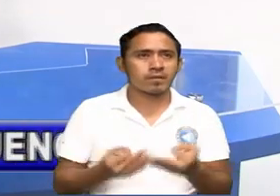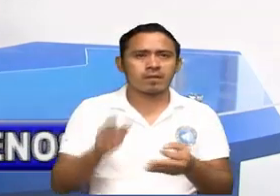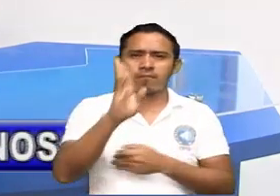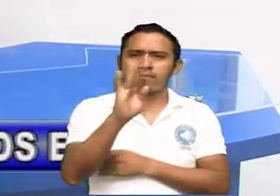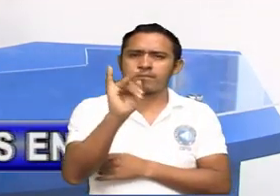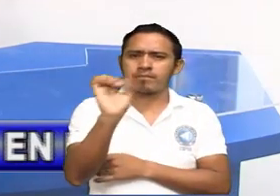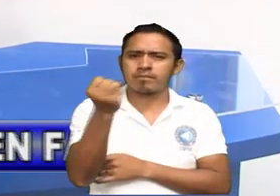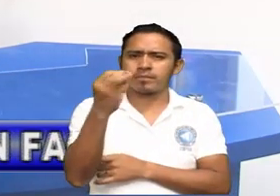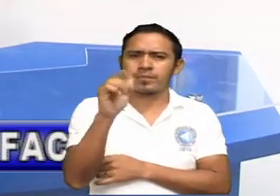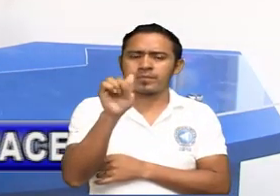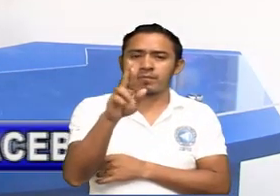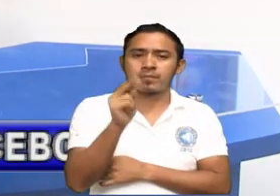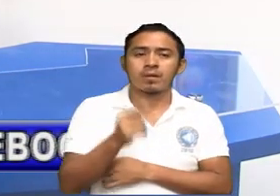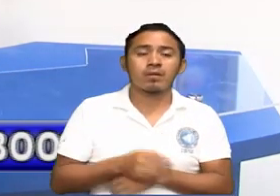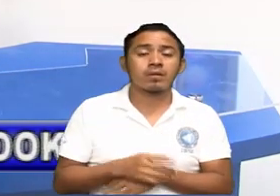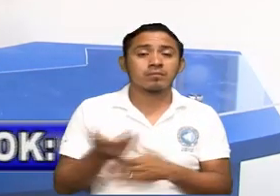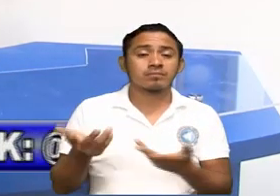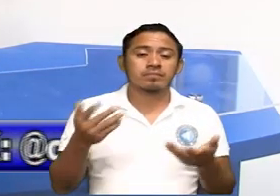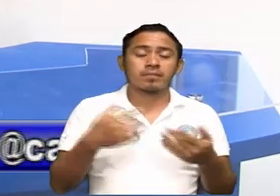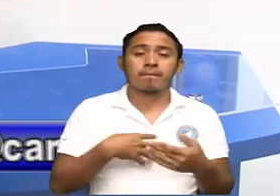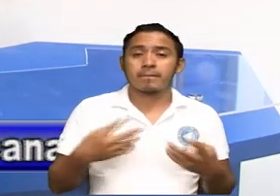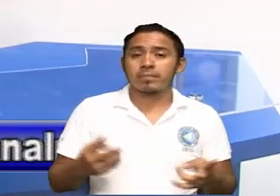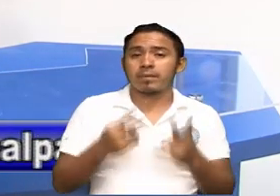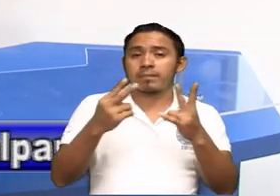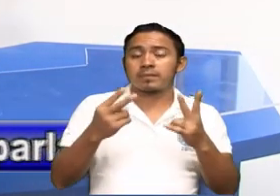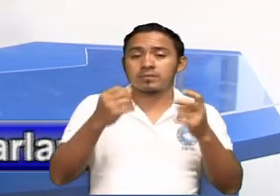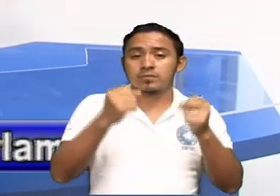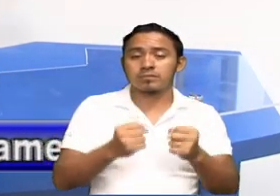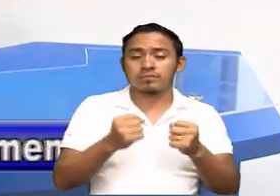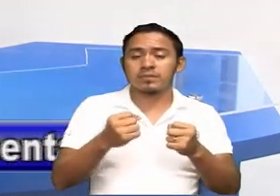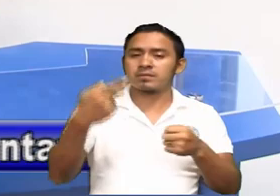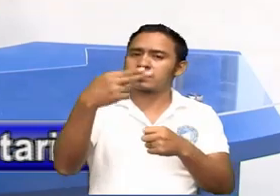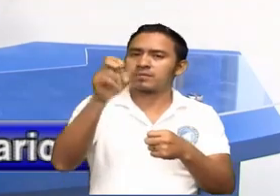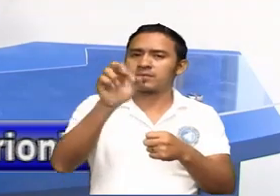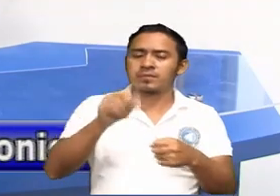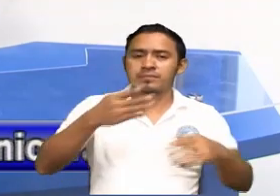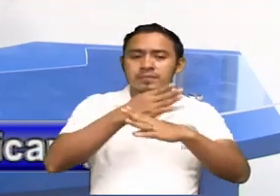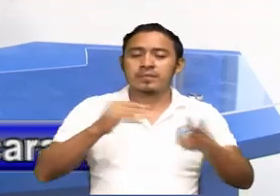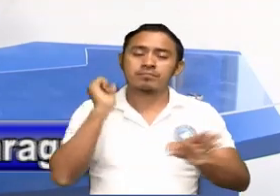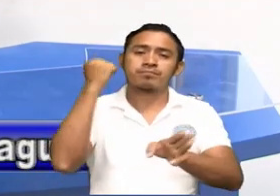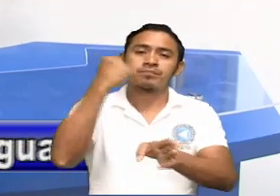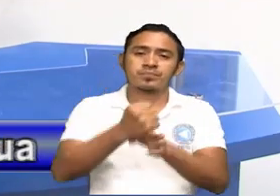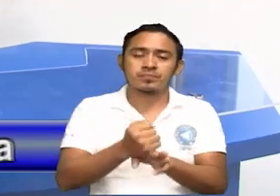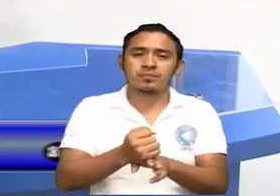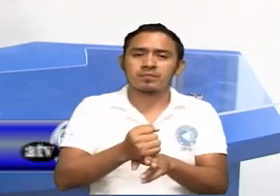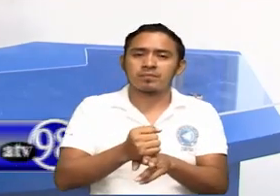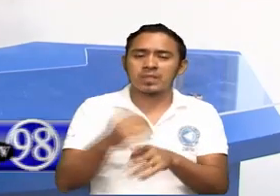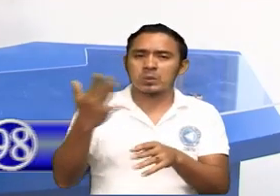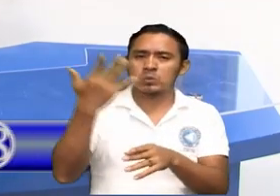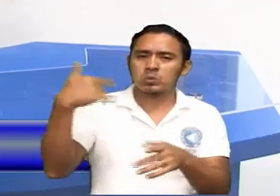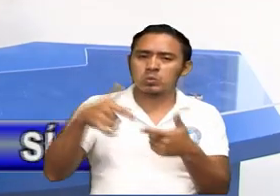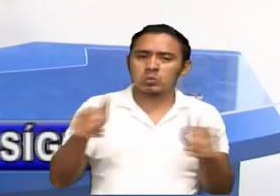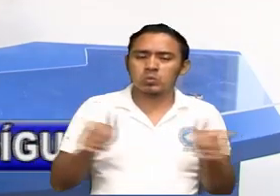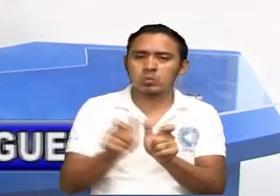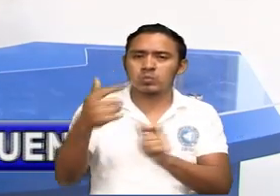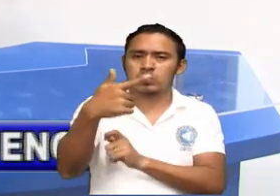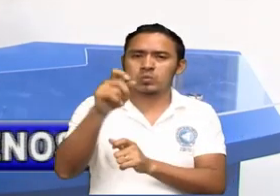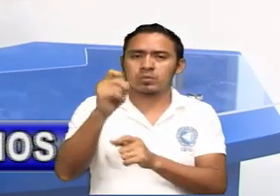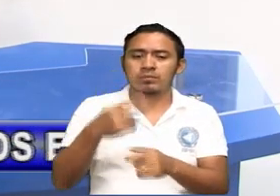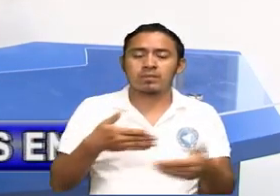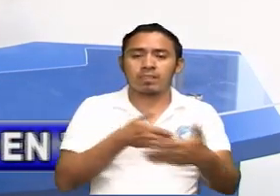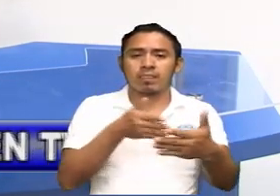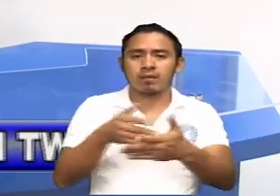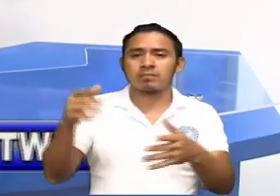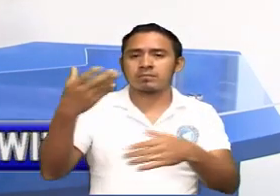la indemnización por la póliza de seguro de vida del héroe de la paz, quien fue asesinado por fuerzas golpistas en el tranque